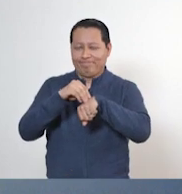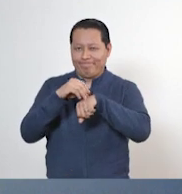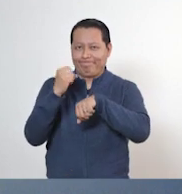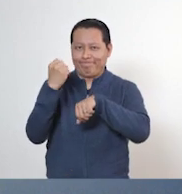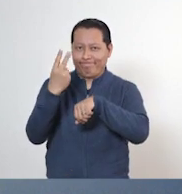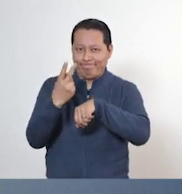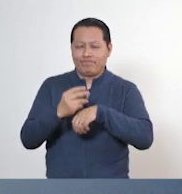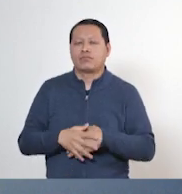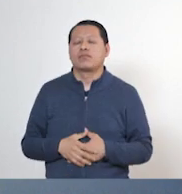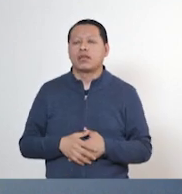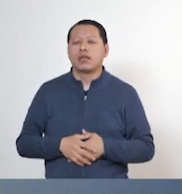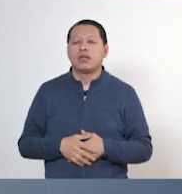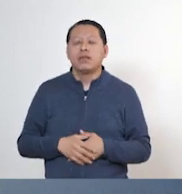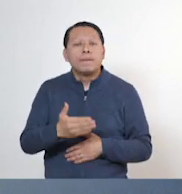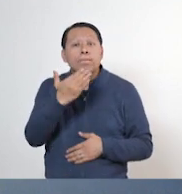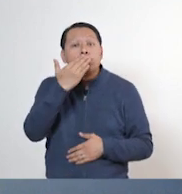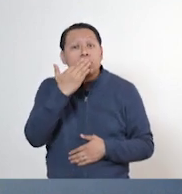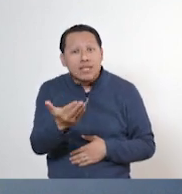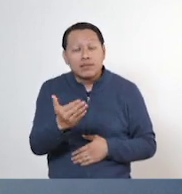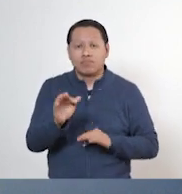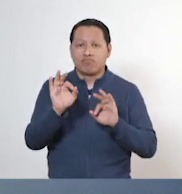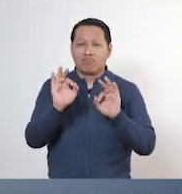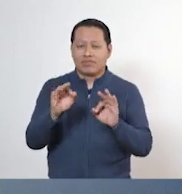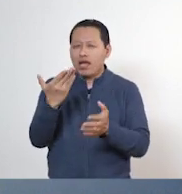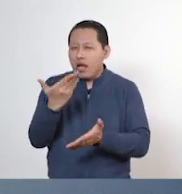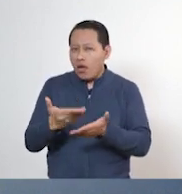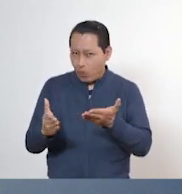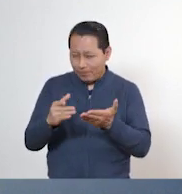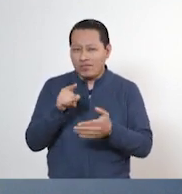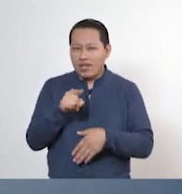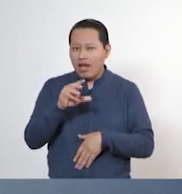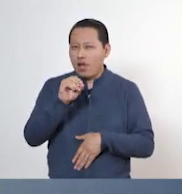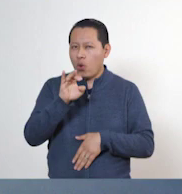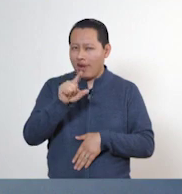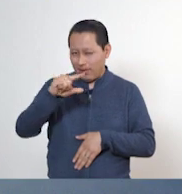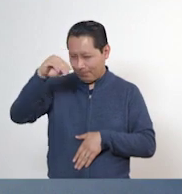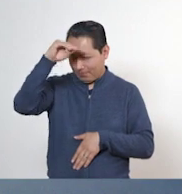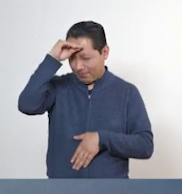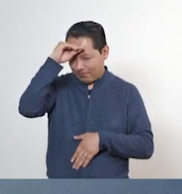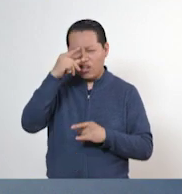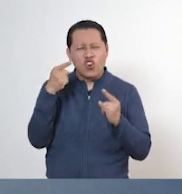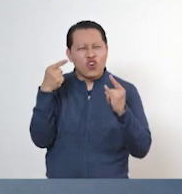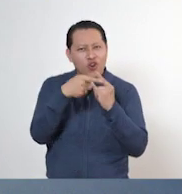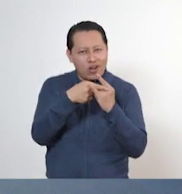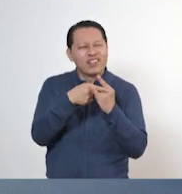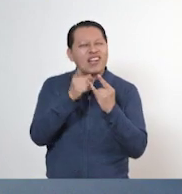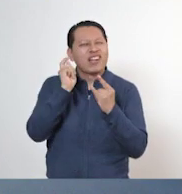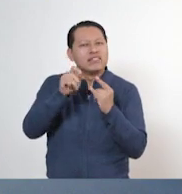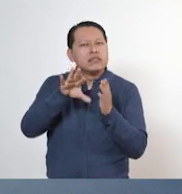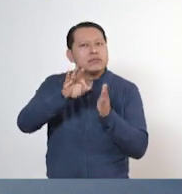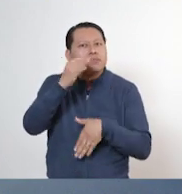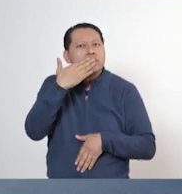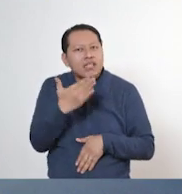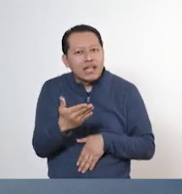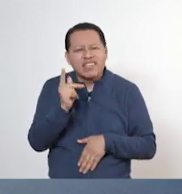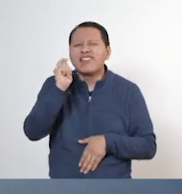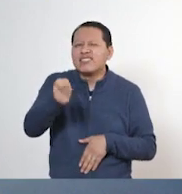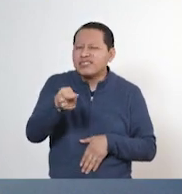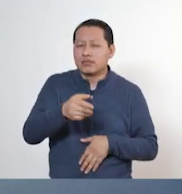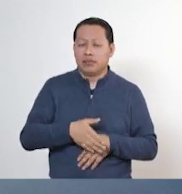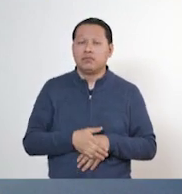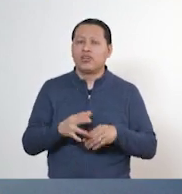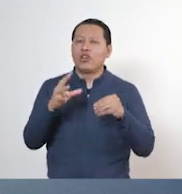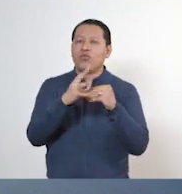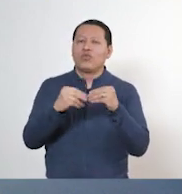Muy bien. Muy bien. Ahora pensemos, Coral, ¿por qué metiste gol? Porque la fruta es mucho más